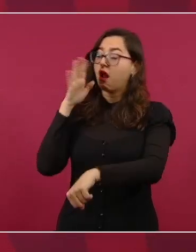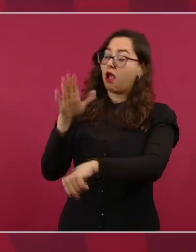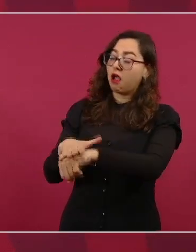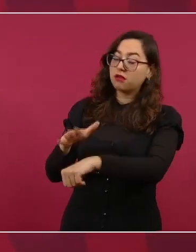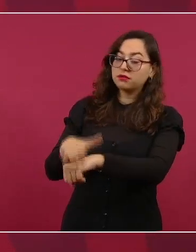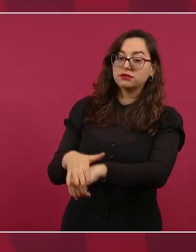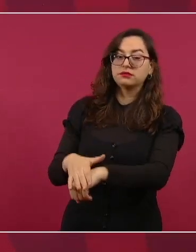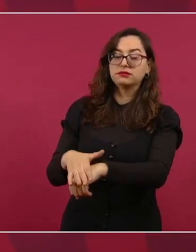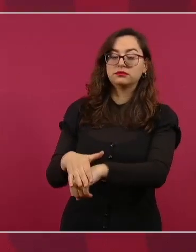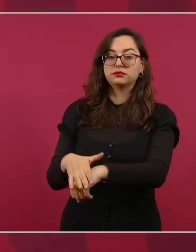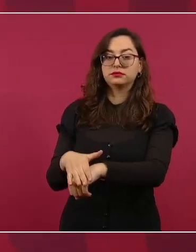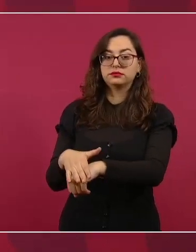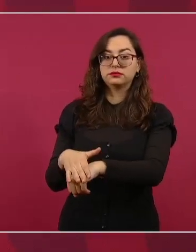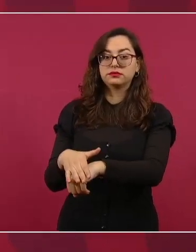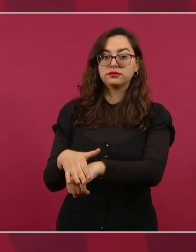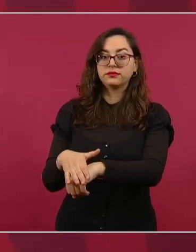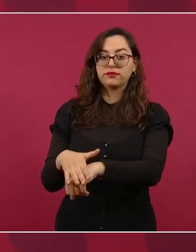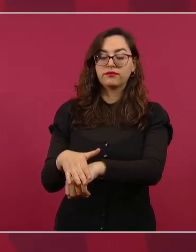no hay